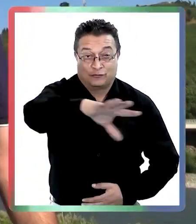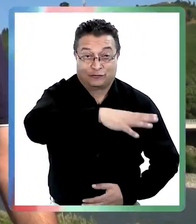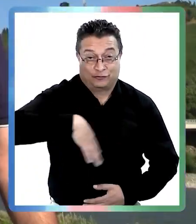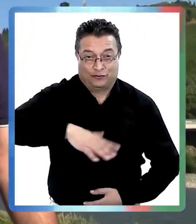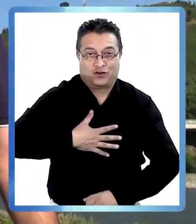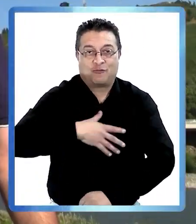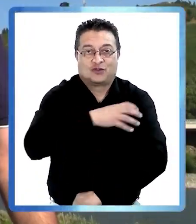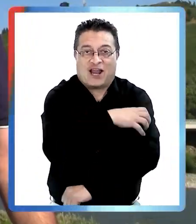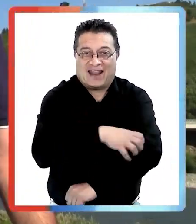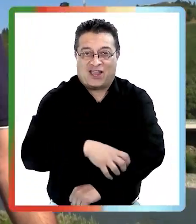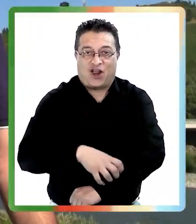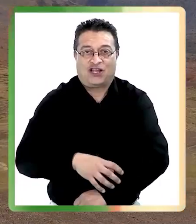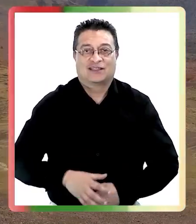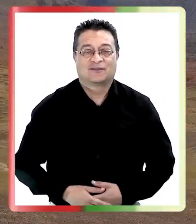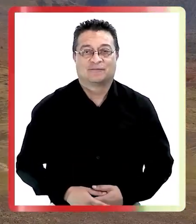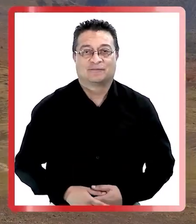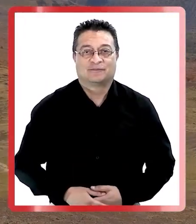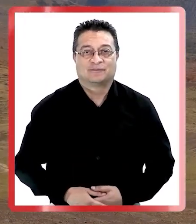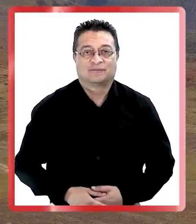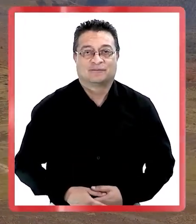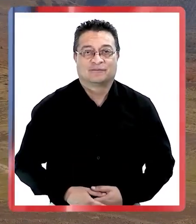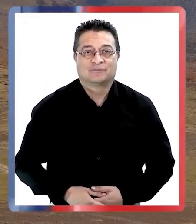Somos las regiones.